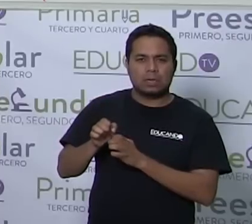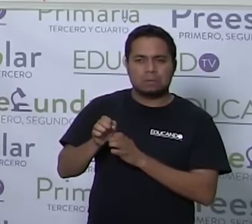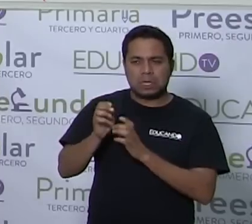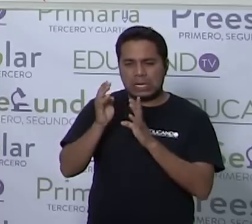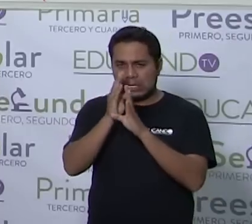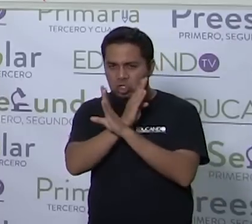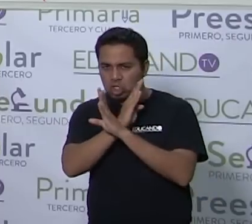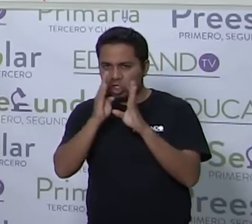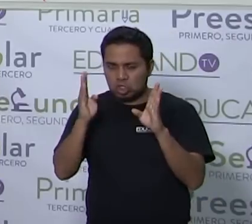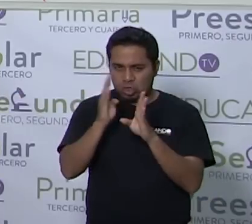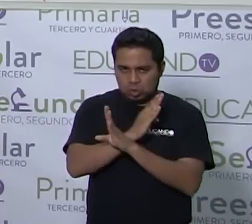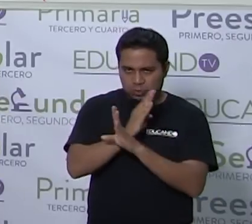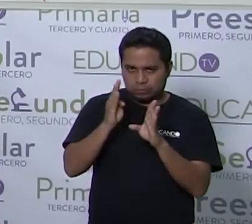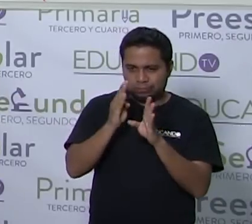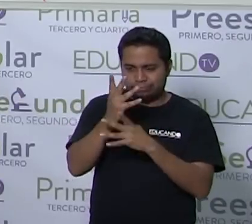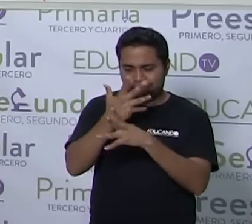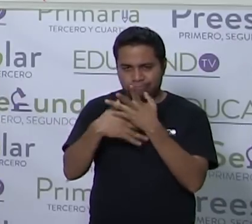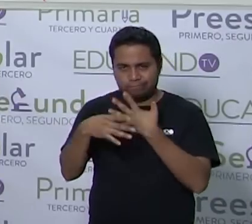acechando.